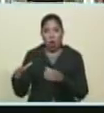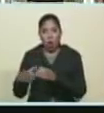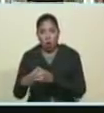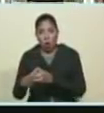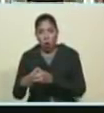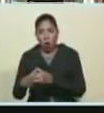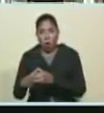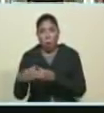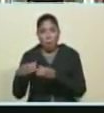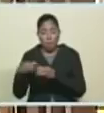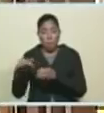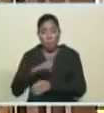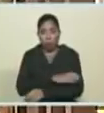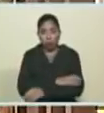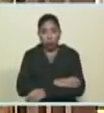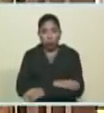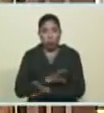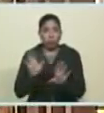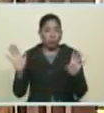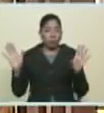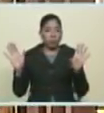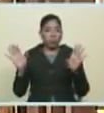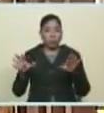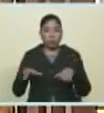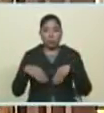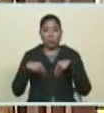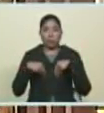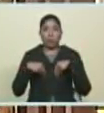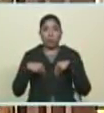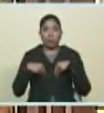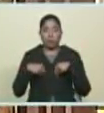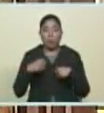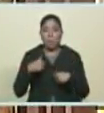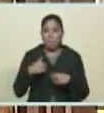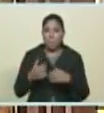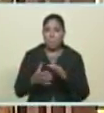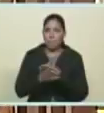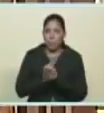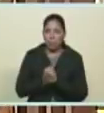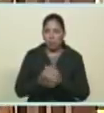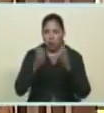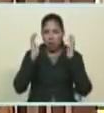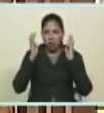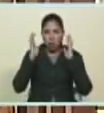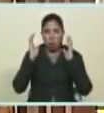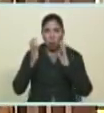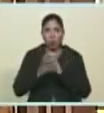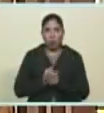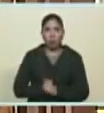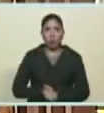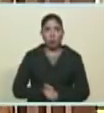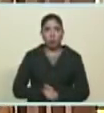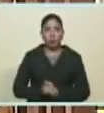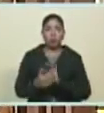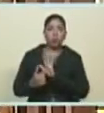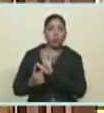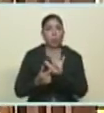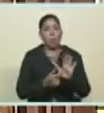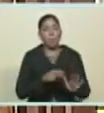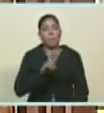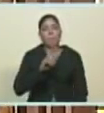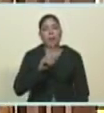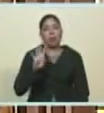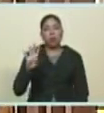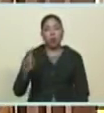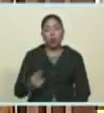su grito de fraude. Mi compañero Ramos Alú ofreció presentar las pruebas en 24